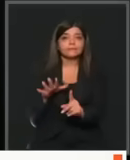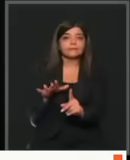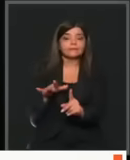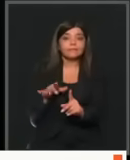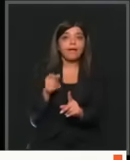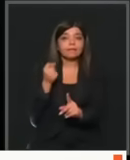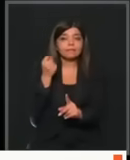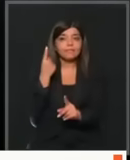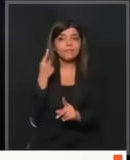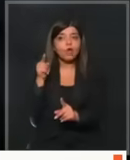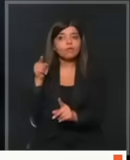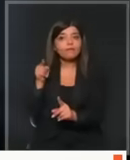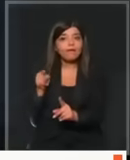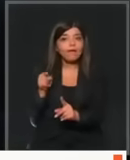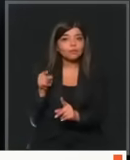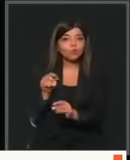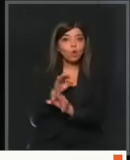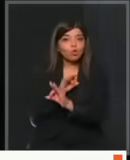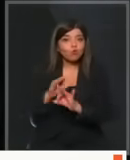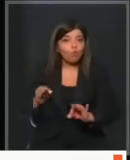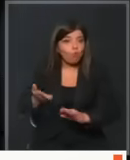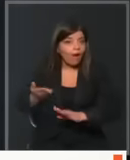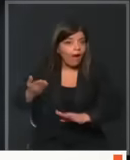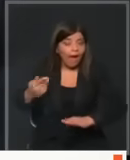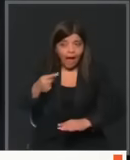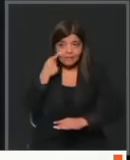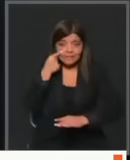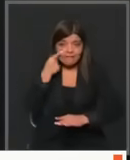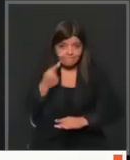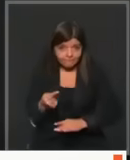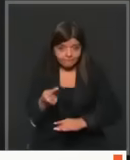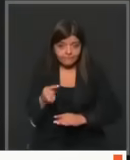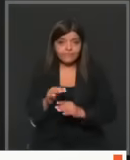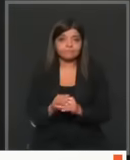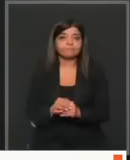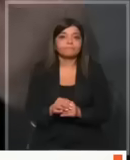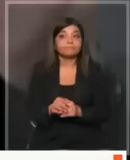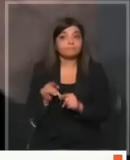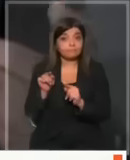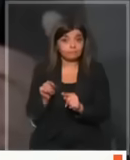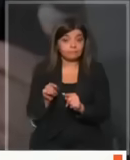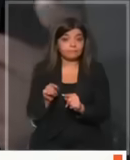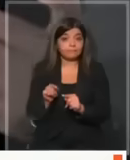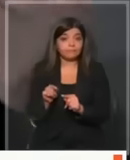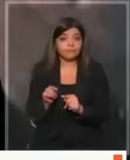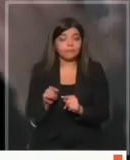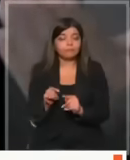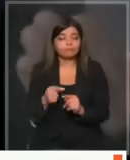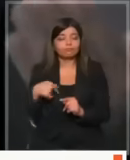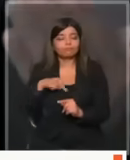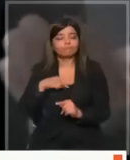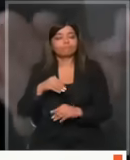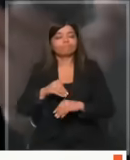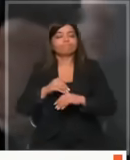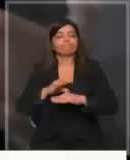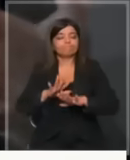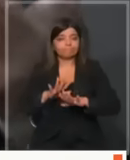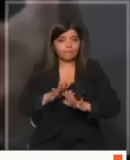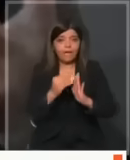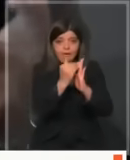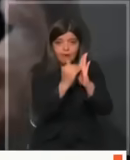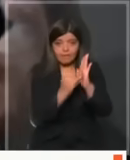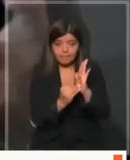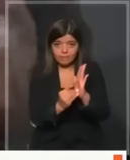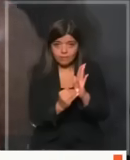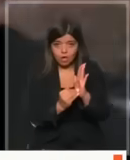estaban frente a algo que no habían visto en ese momento. A raíz de eso, precisamente, es que se toman las medidas inmediatamente. En lo particular, el